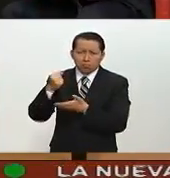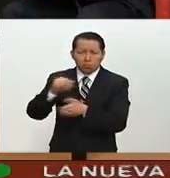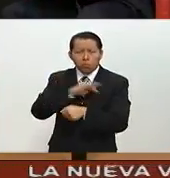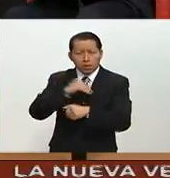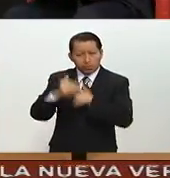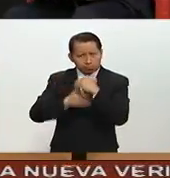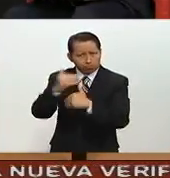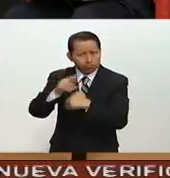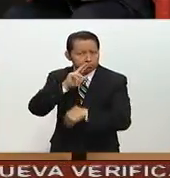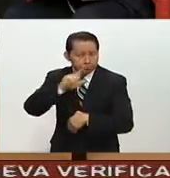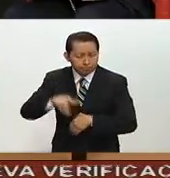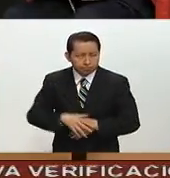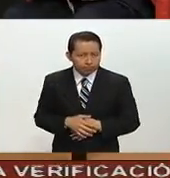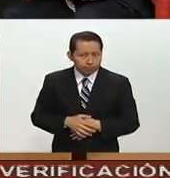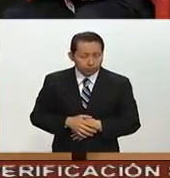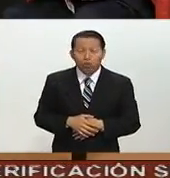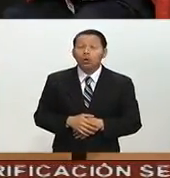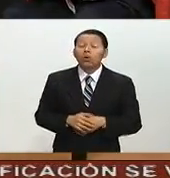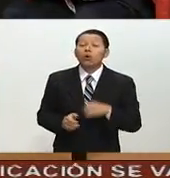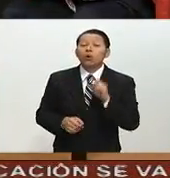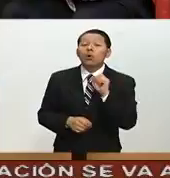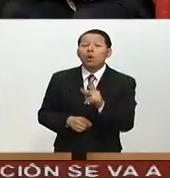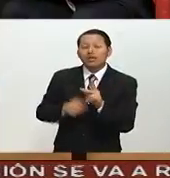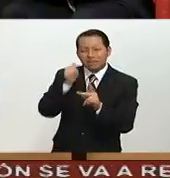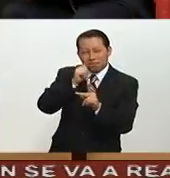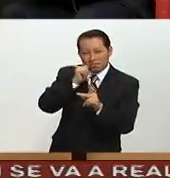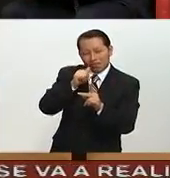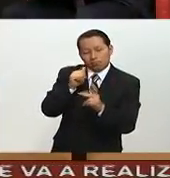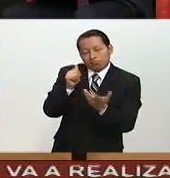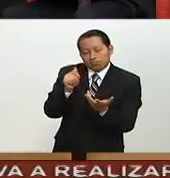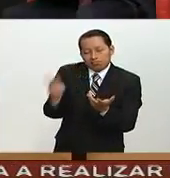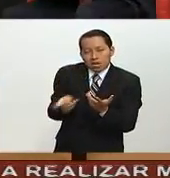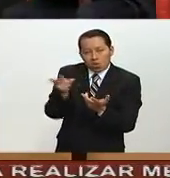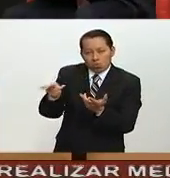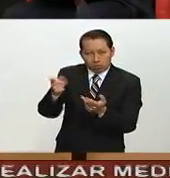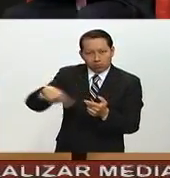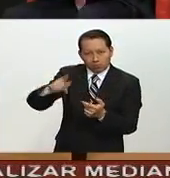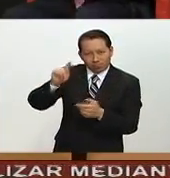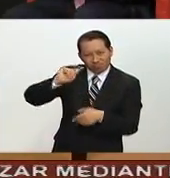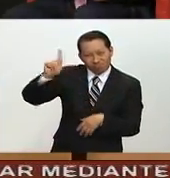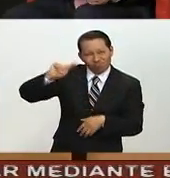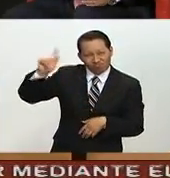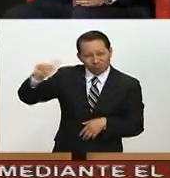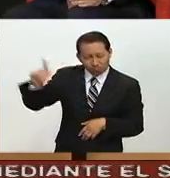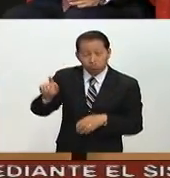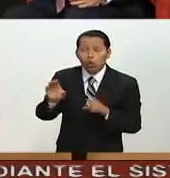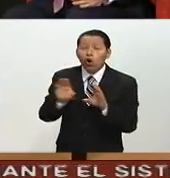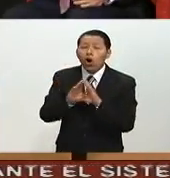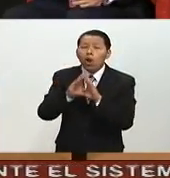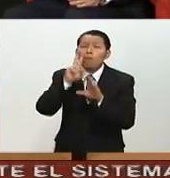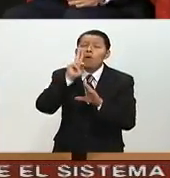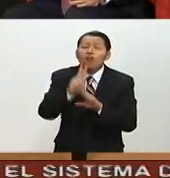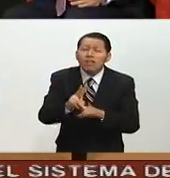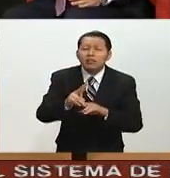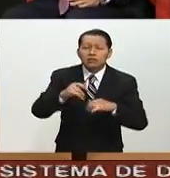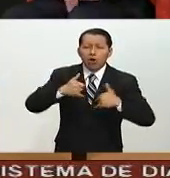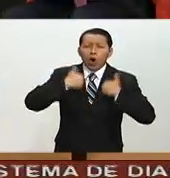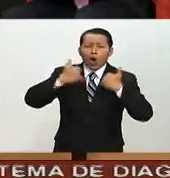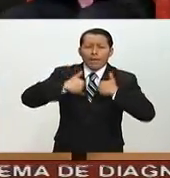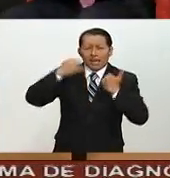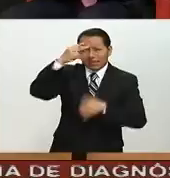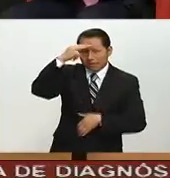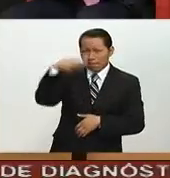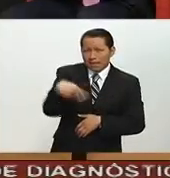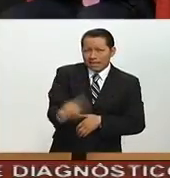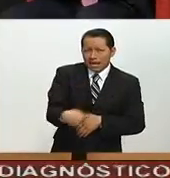sección dedicada a los emprendedores, nosotros le hacemos la pregunta a ustedes, los especialistas, ¿cómo ven a nuestros jóvenes mexicanos en esta materia